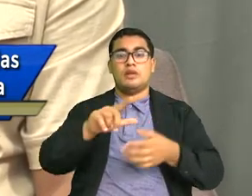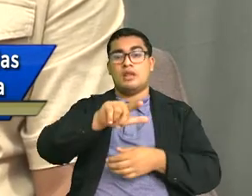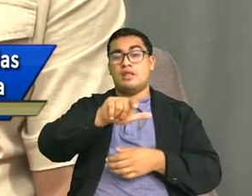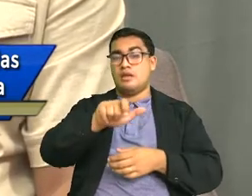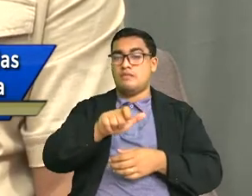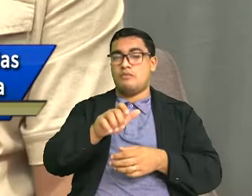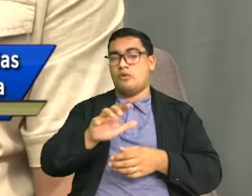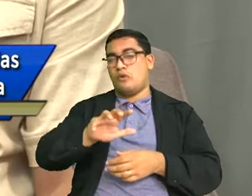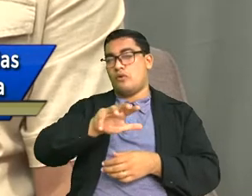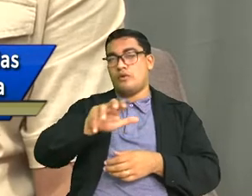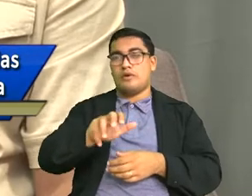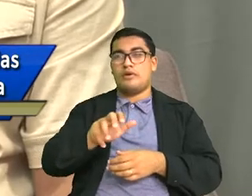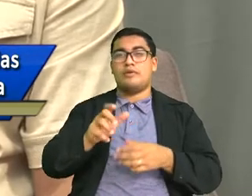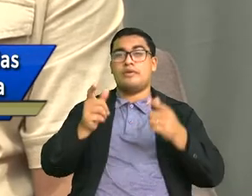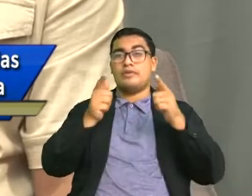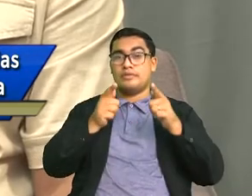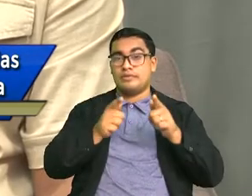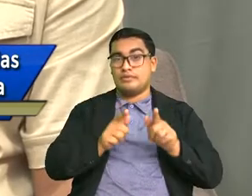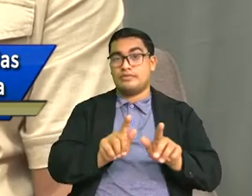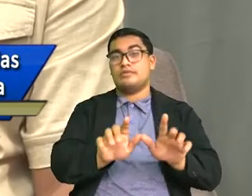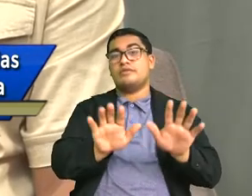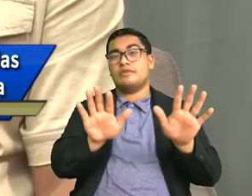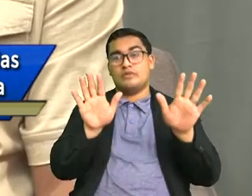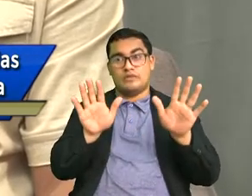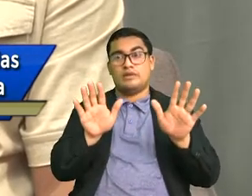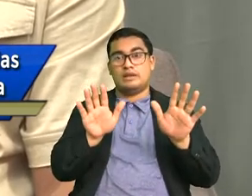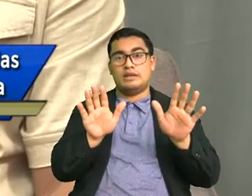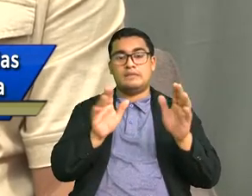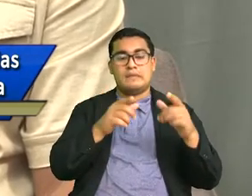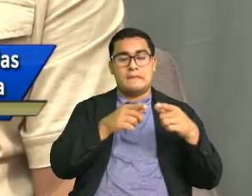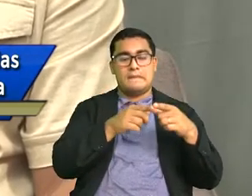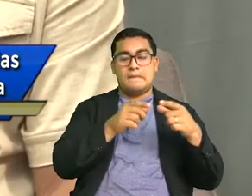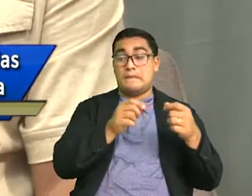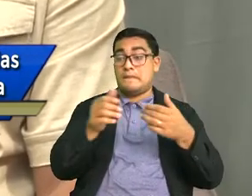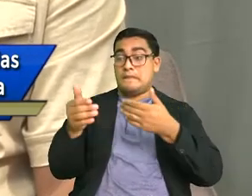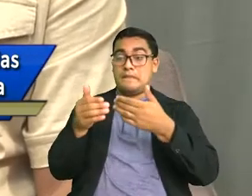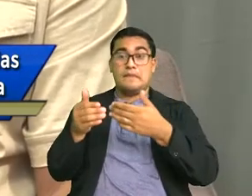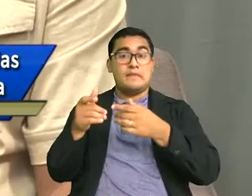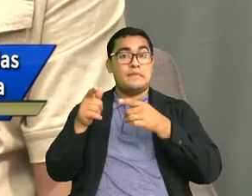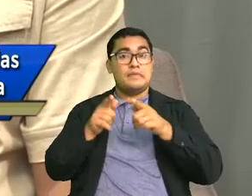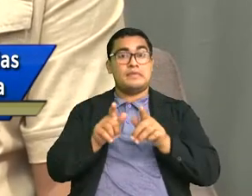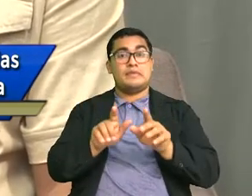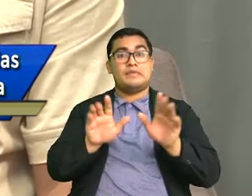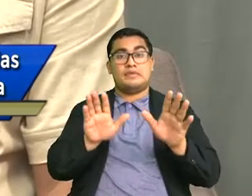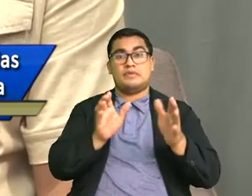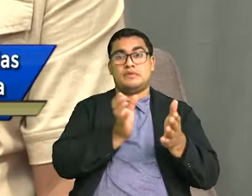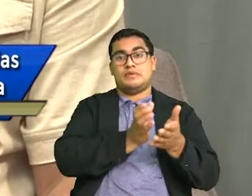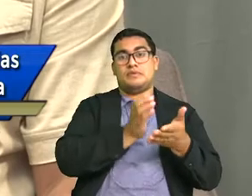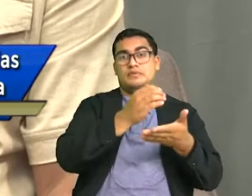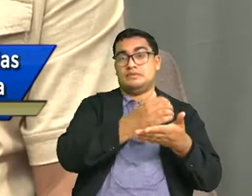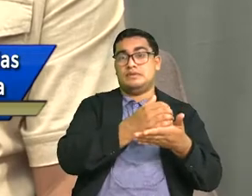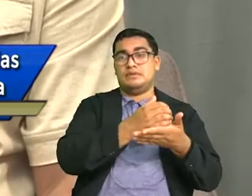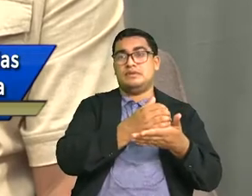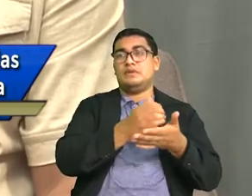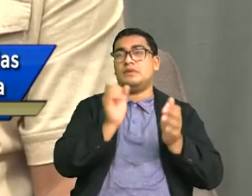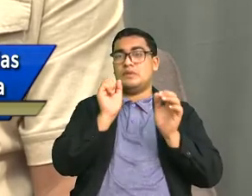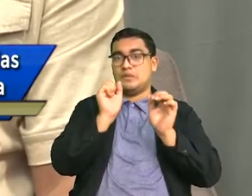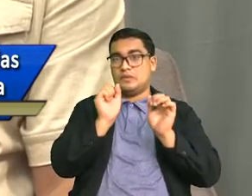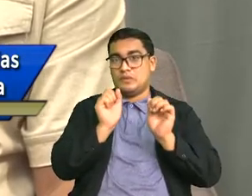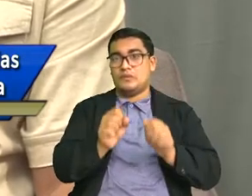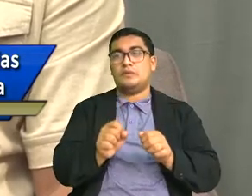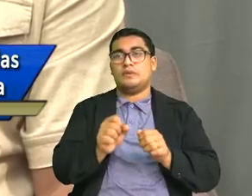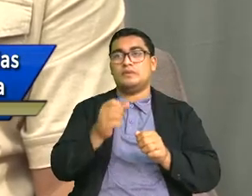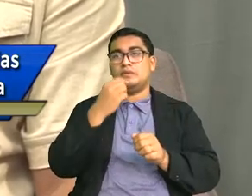poco acercándose a la periferia de managua y hacia el crucero este los cítricos